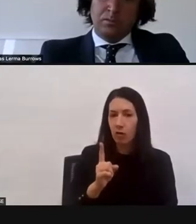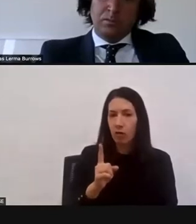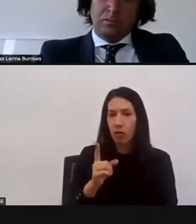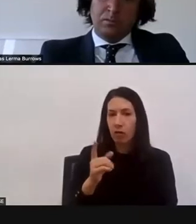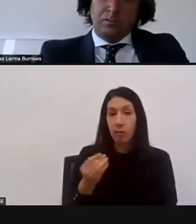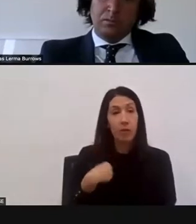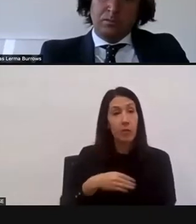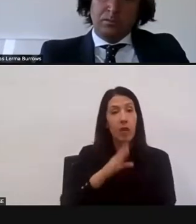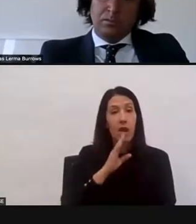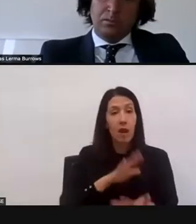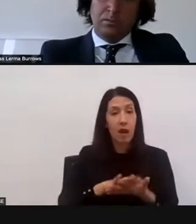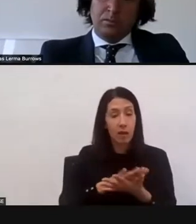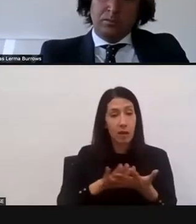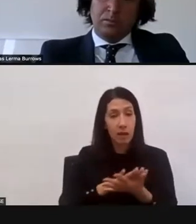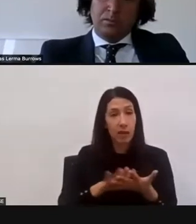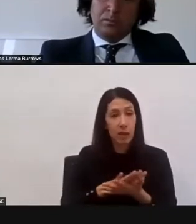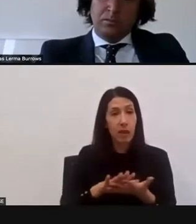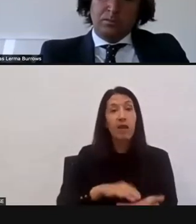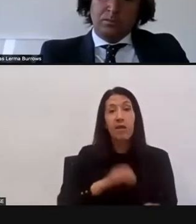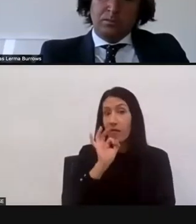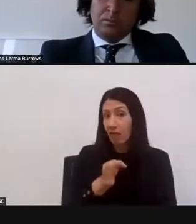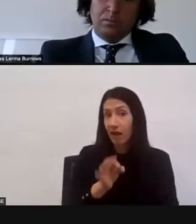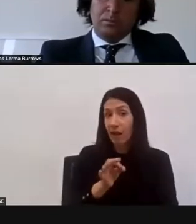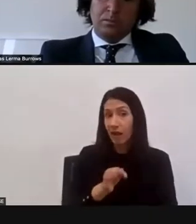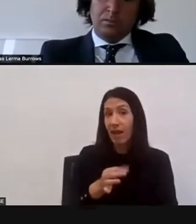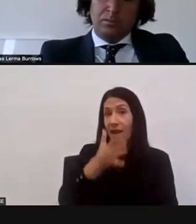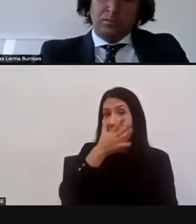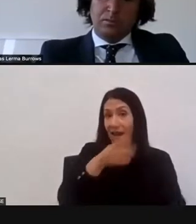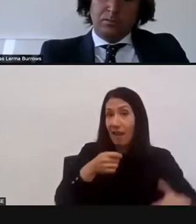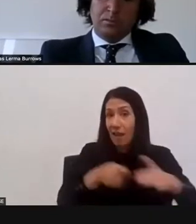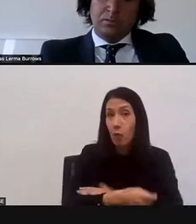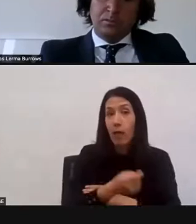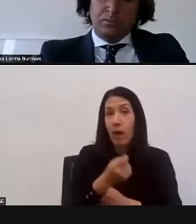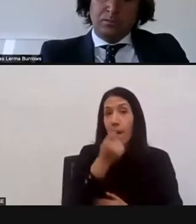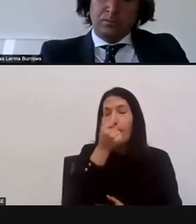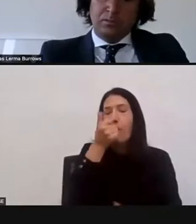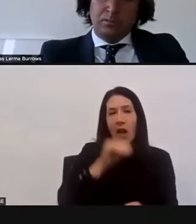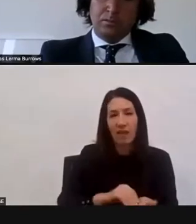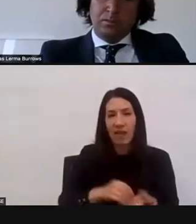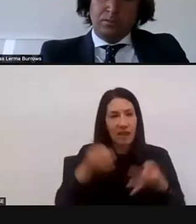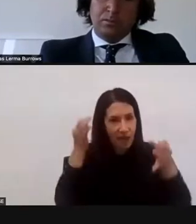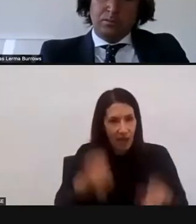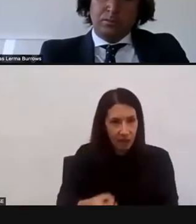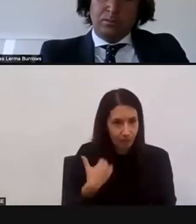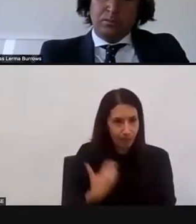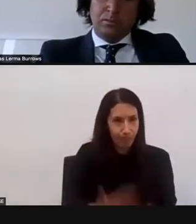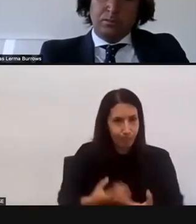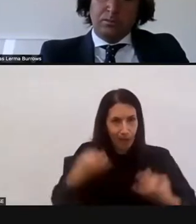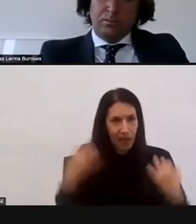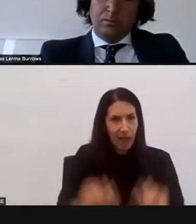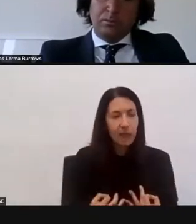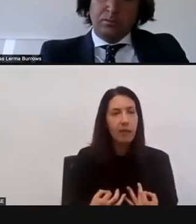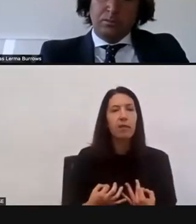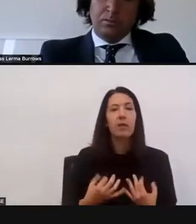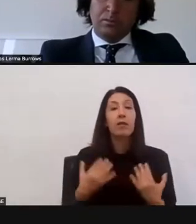apuntabas, la infradenuncia es indiscutible, es un dato insoslayable. Y también está claro